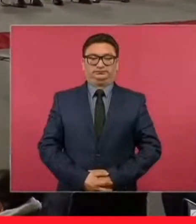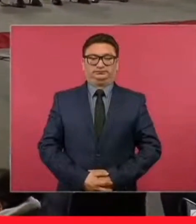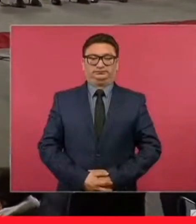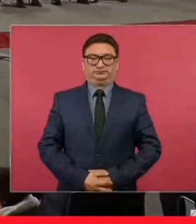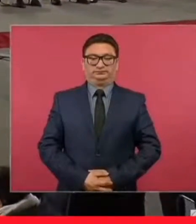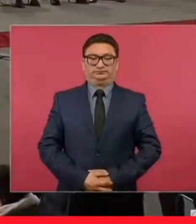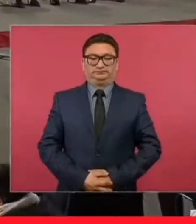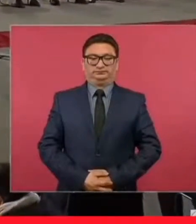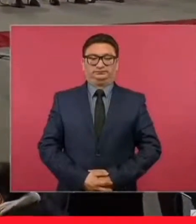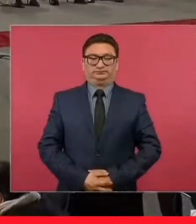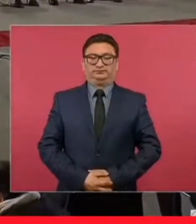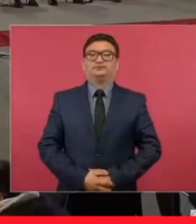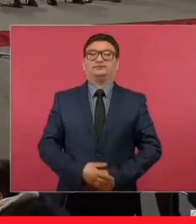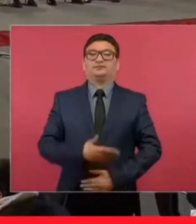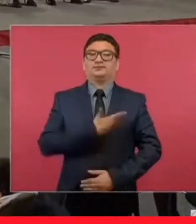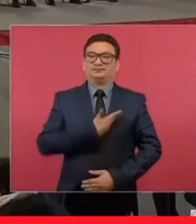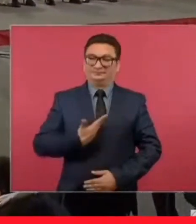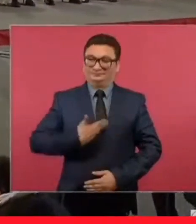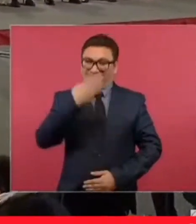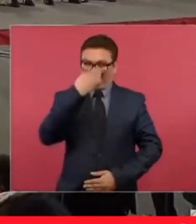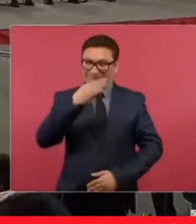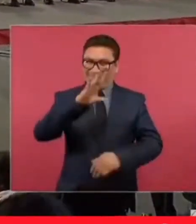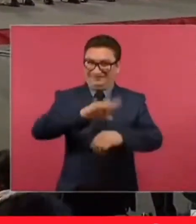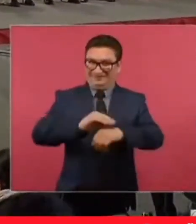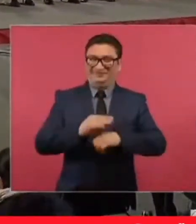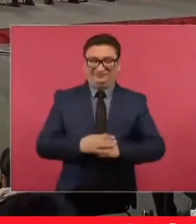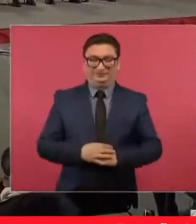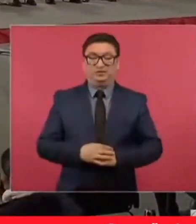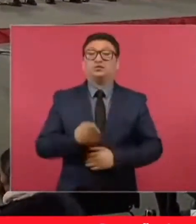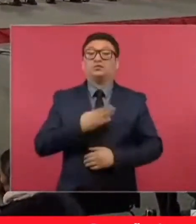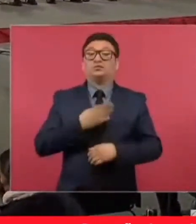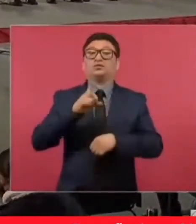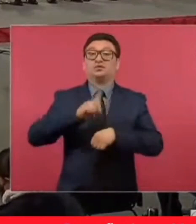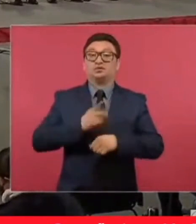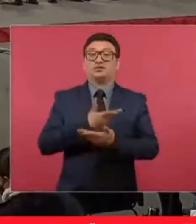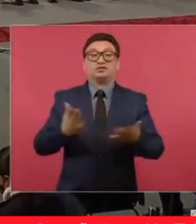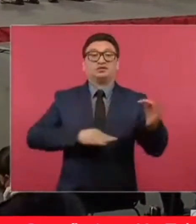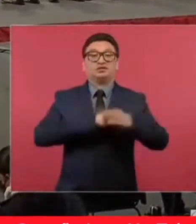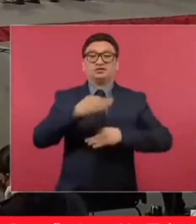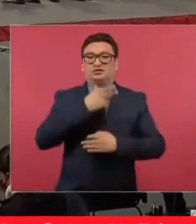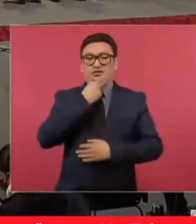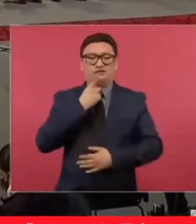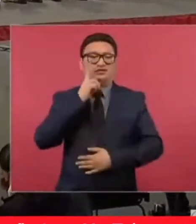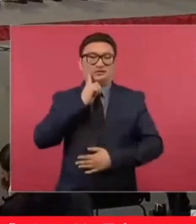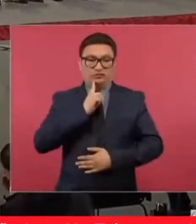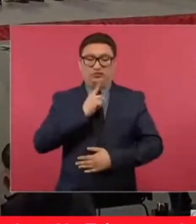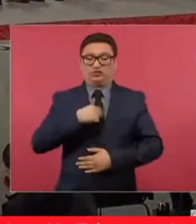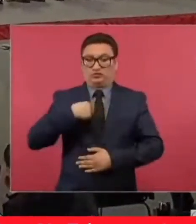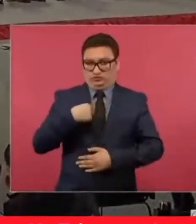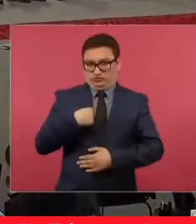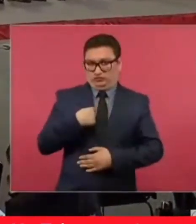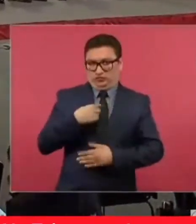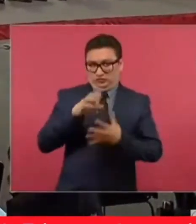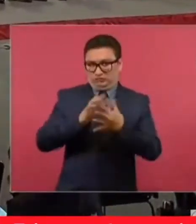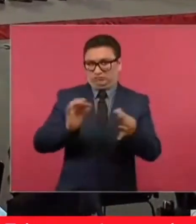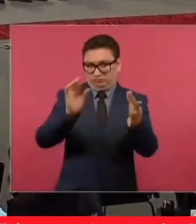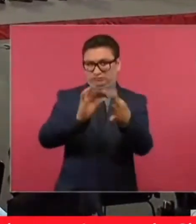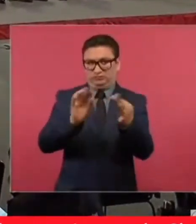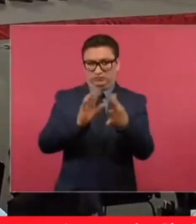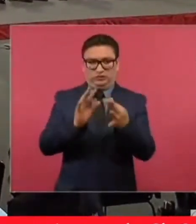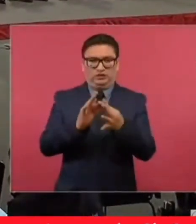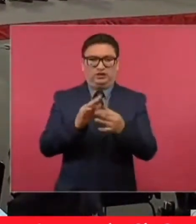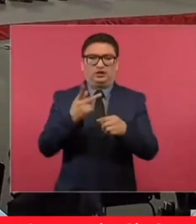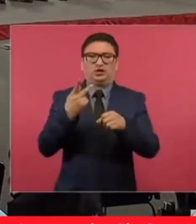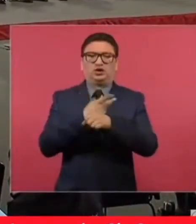Gracias. Con su permiso, señor presidente. Muy buenos días a todas y a todos. Me voy a permitir explicar a ustedes la